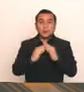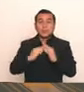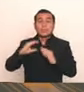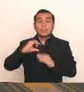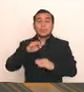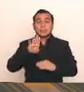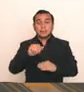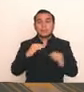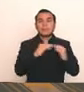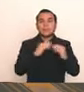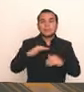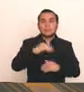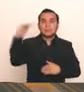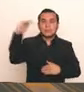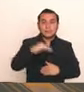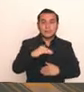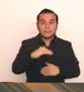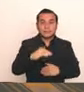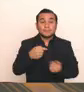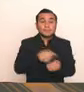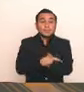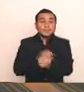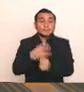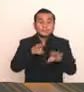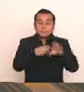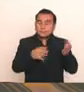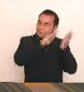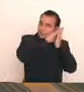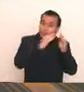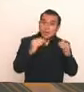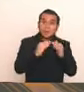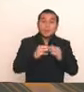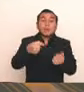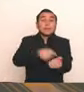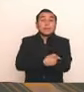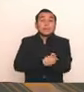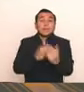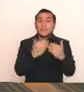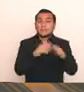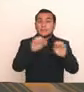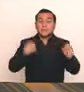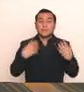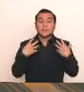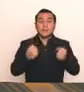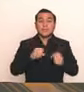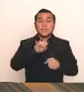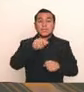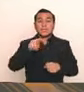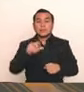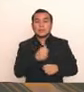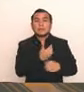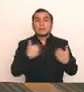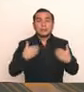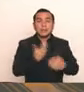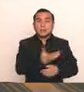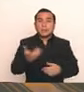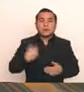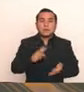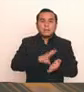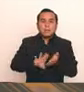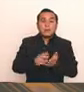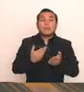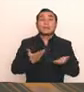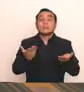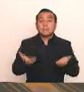brigada aérea de comalapa como en otros hospitales de la red nacional se adecúe la isla con espacios pitt al aire para niños con una inversión de